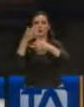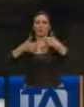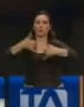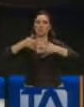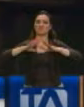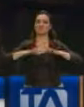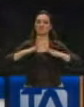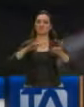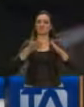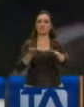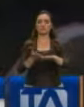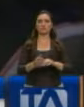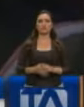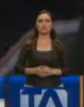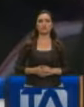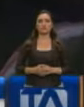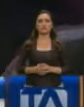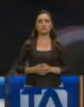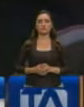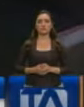que terminó en muerte.